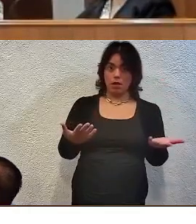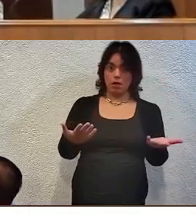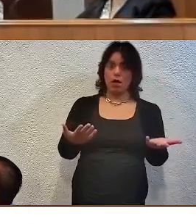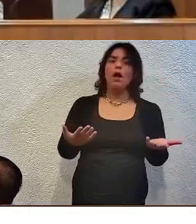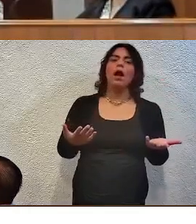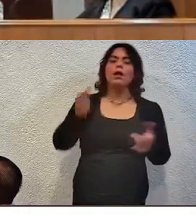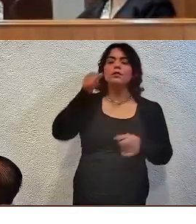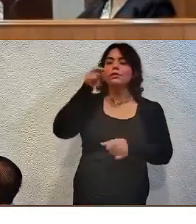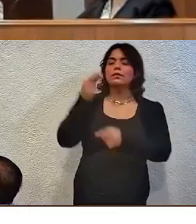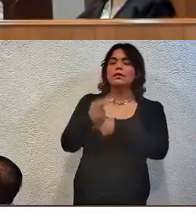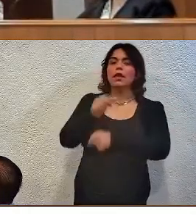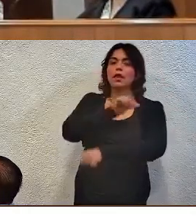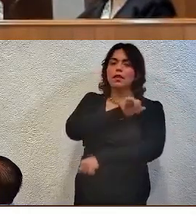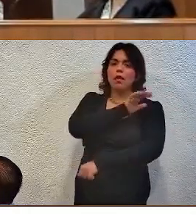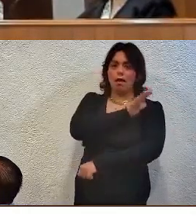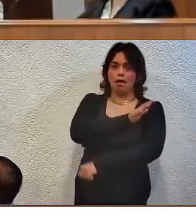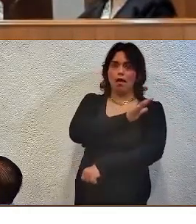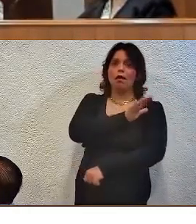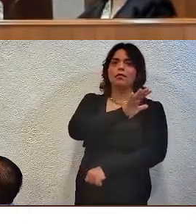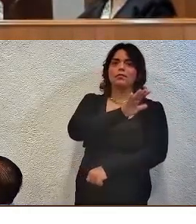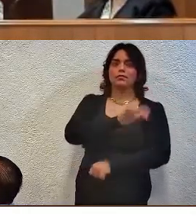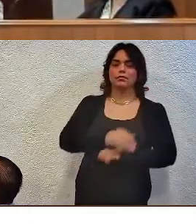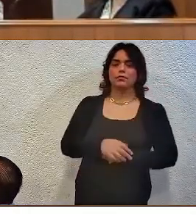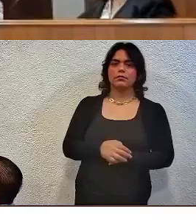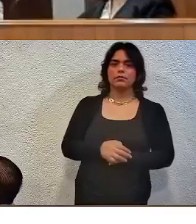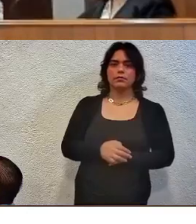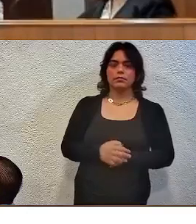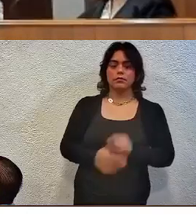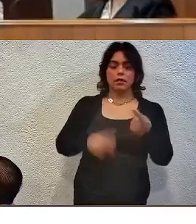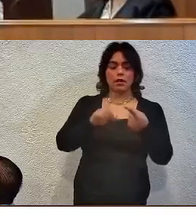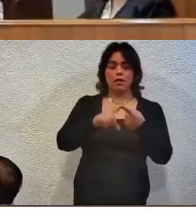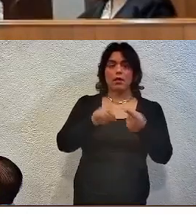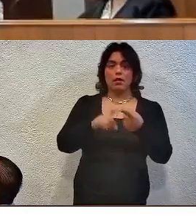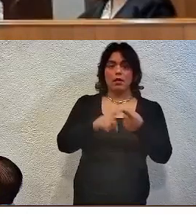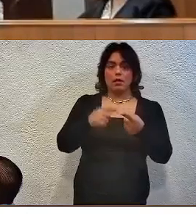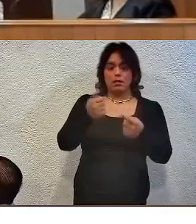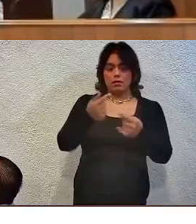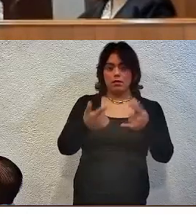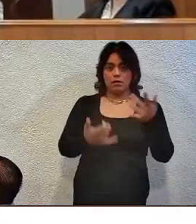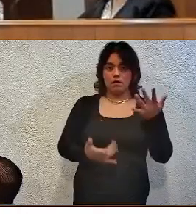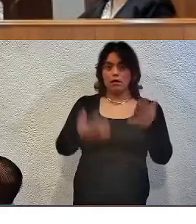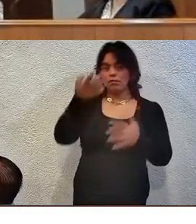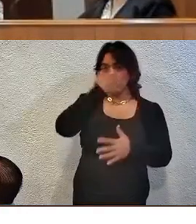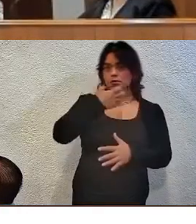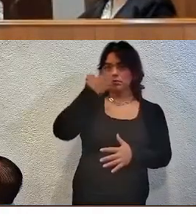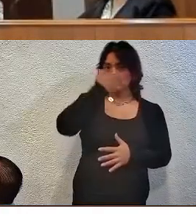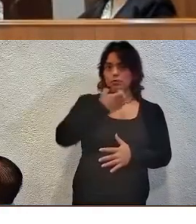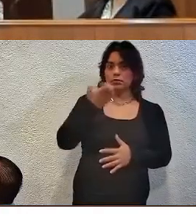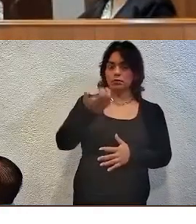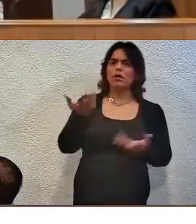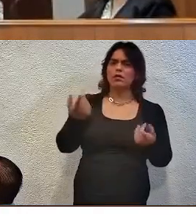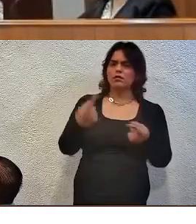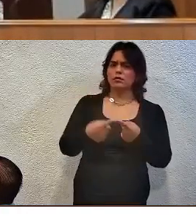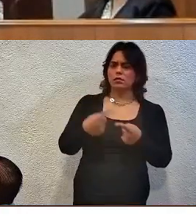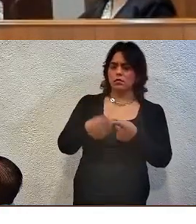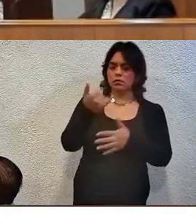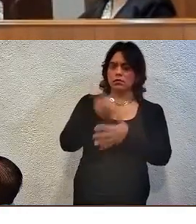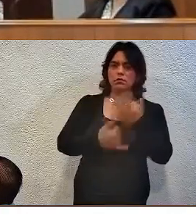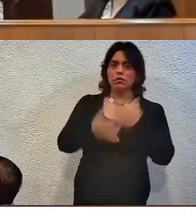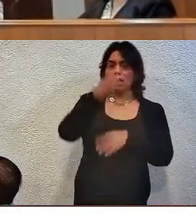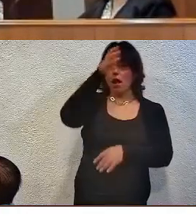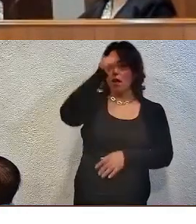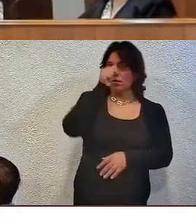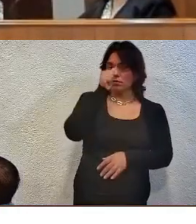del secretario general de Acuerdos. El primer asunto listado para analizar y resolver en la presente sesión se trata de un proyecto de